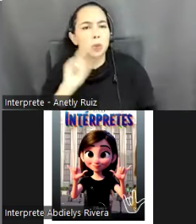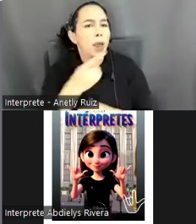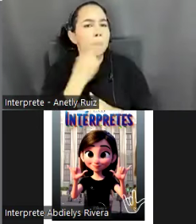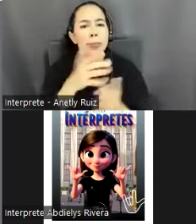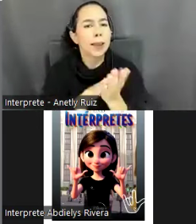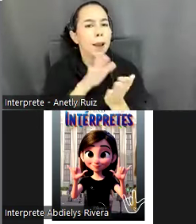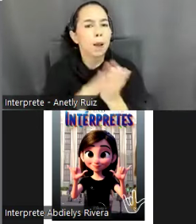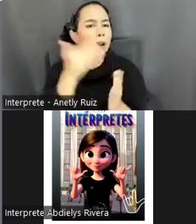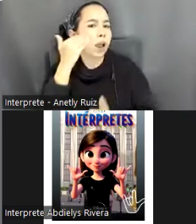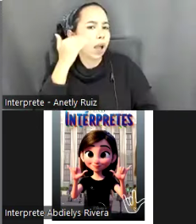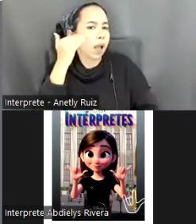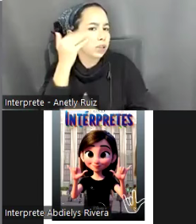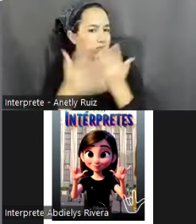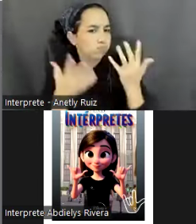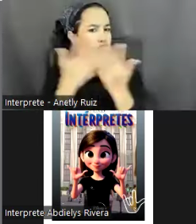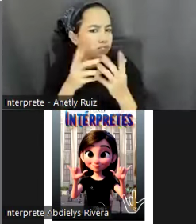No.